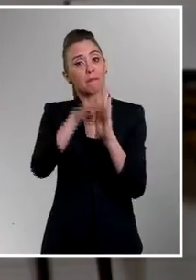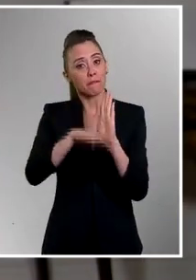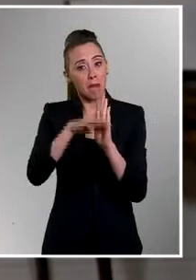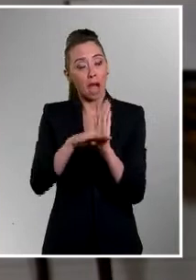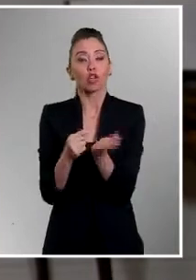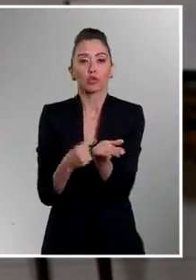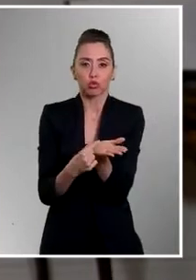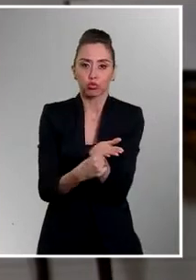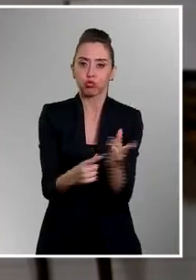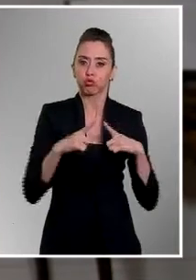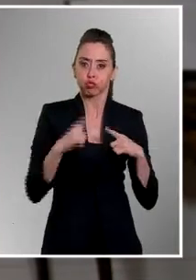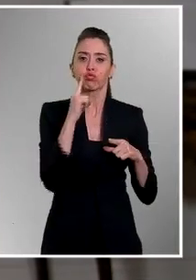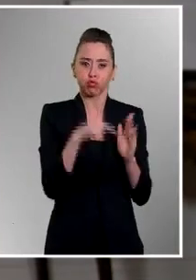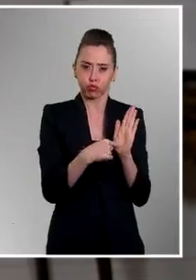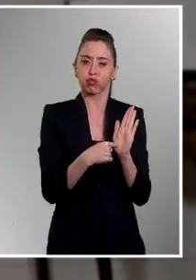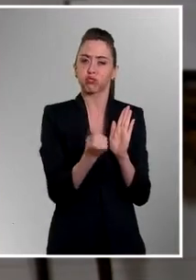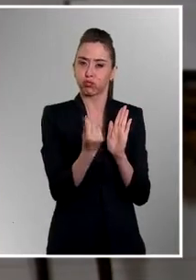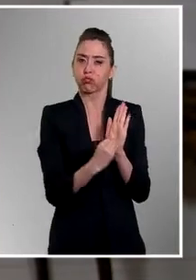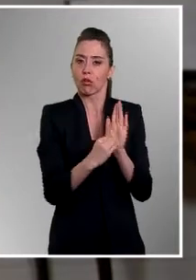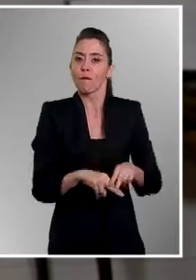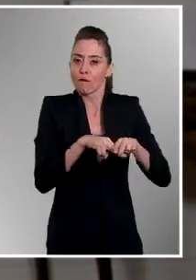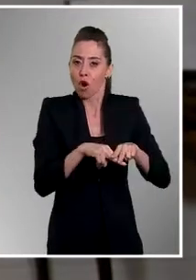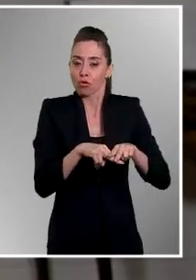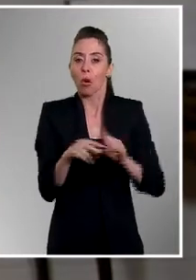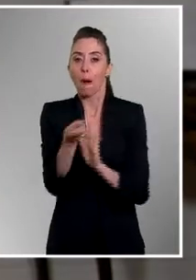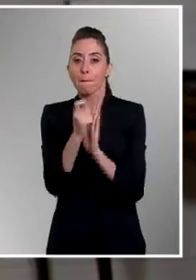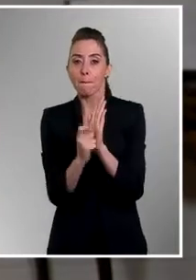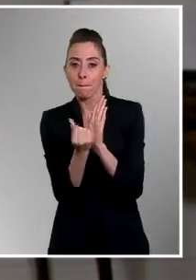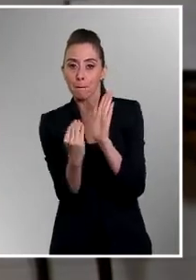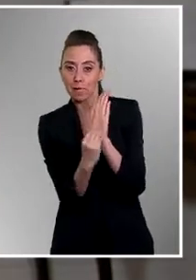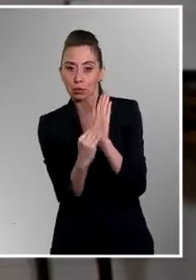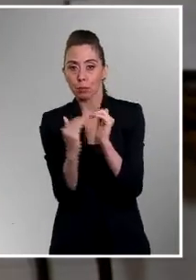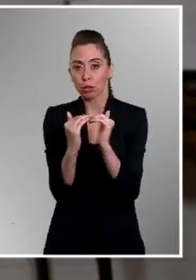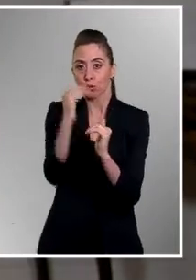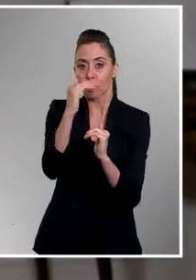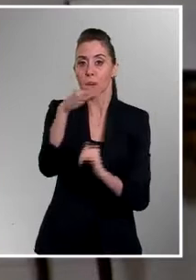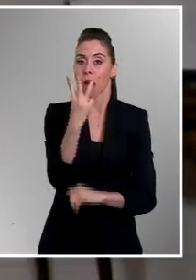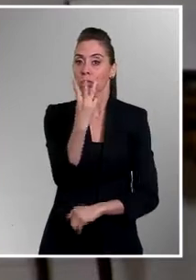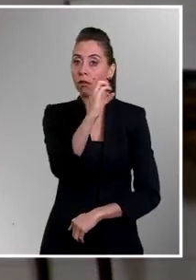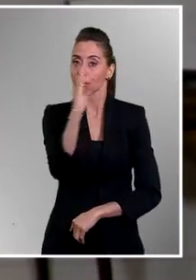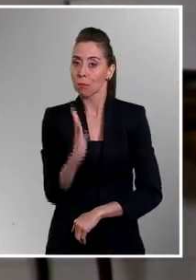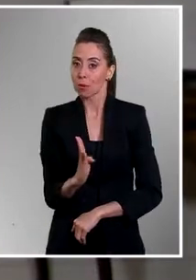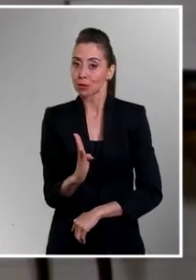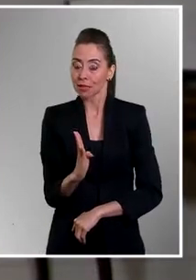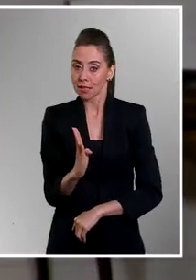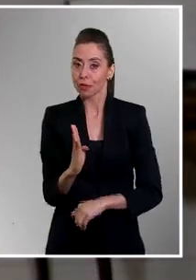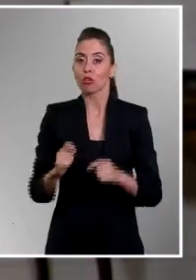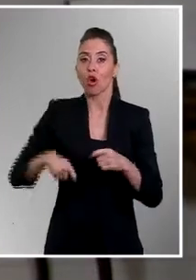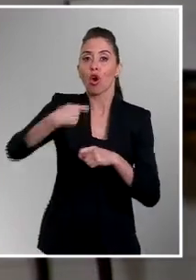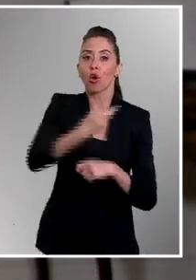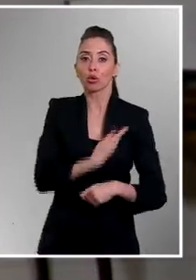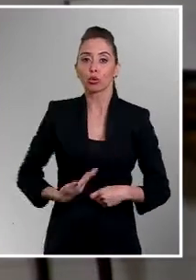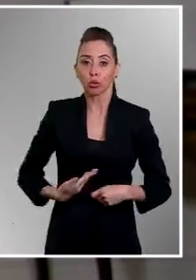seguro de desempleo cuenta con los fondos adecuados además del presupuesto considera un aumento de más de 30% en los subsidios a la contratación